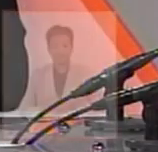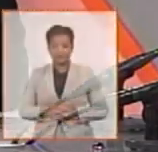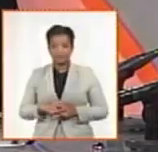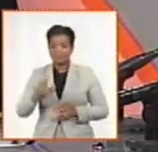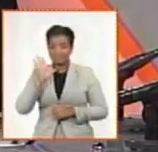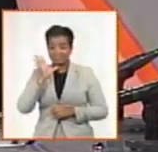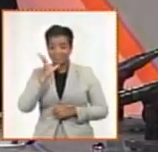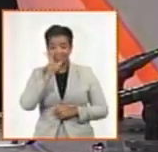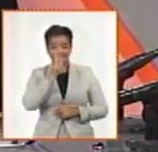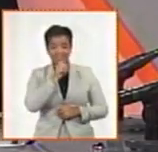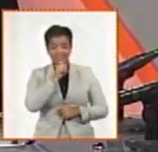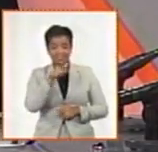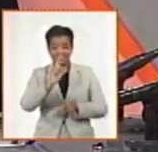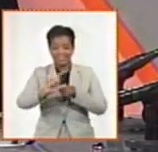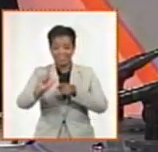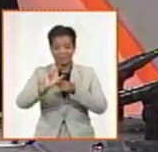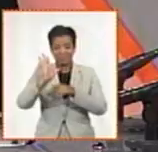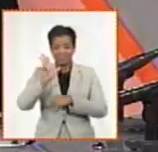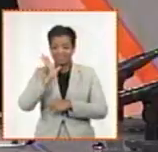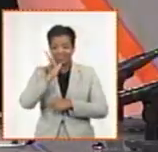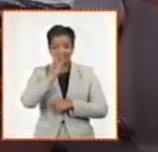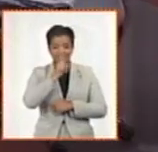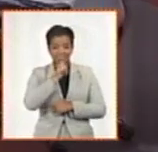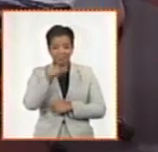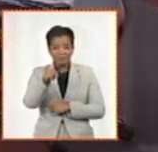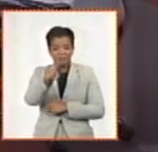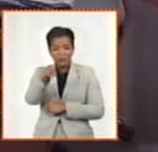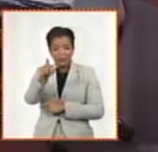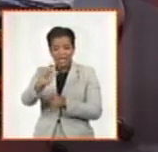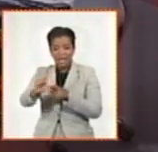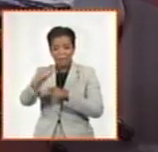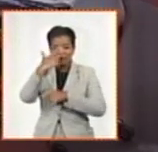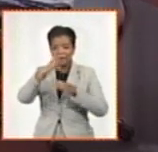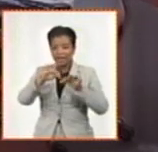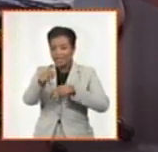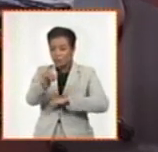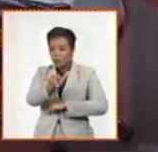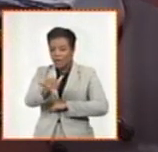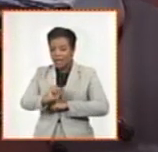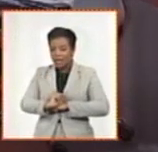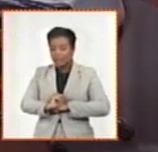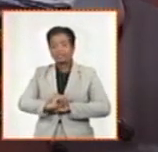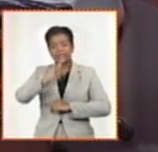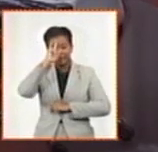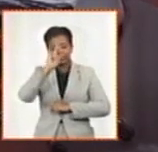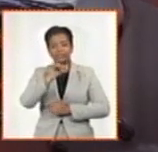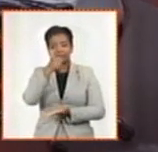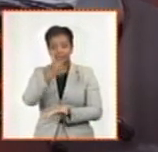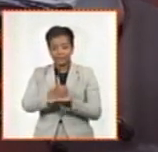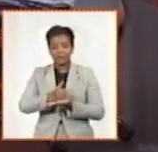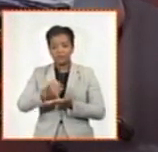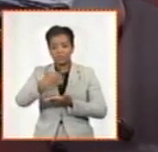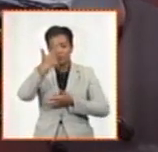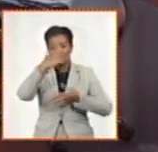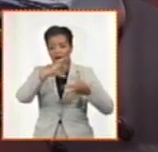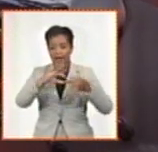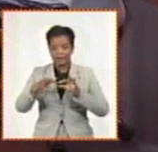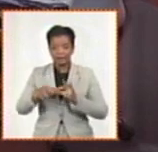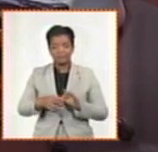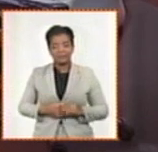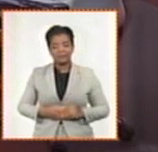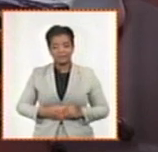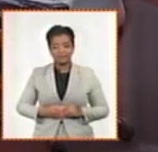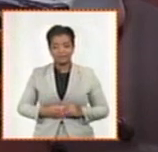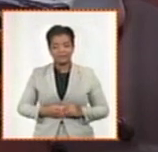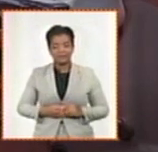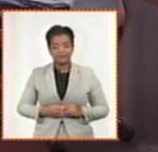Hermoso. Así está la finca de Cordero. Sí. La suya es en Artemisa, ¿no? ¿En qué parte? En el mismo municipio de Artemisa, en la comunidad La Rotunda.